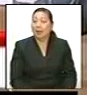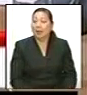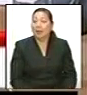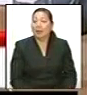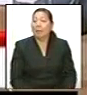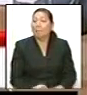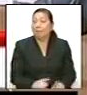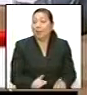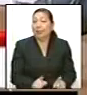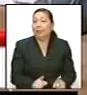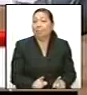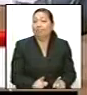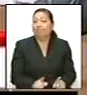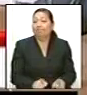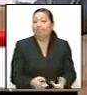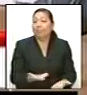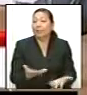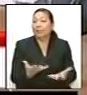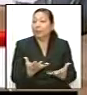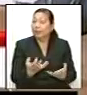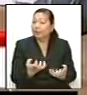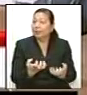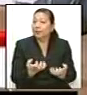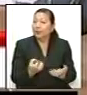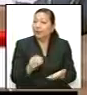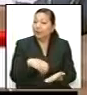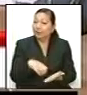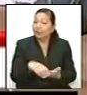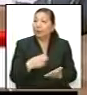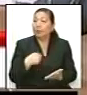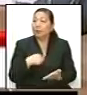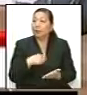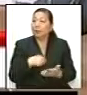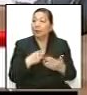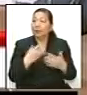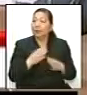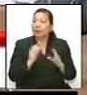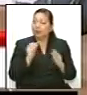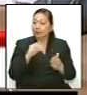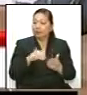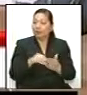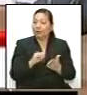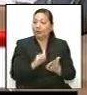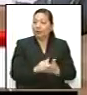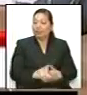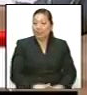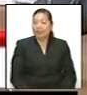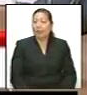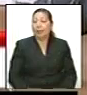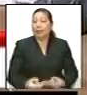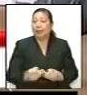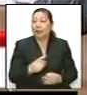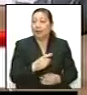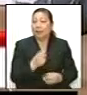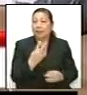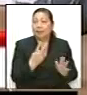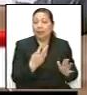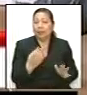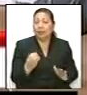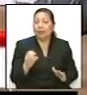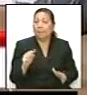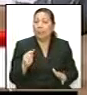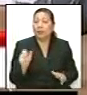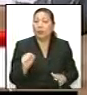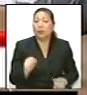Pero definitivamente queremos a la población, nosotros ya está enterada que tenemos un presupuesto de 170 mil millones de